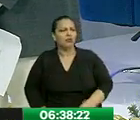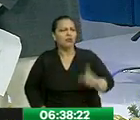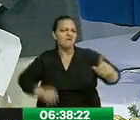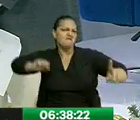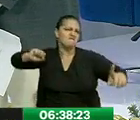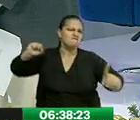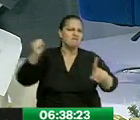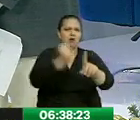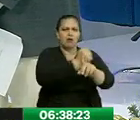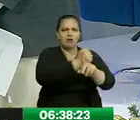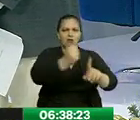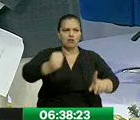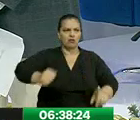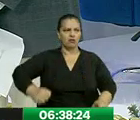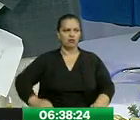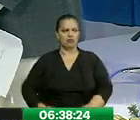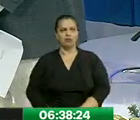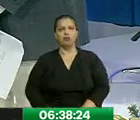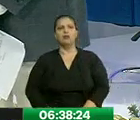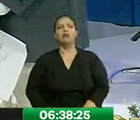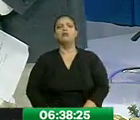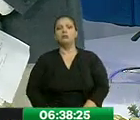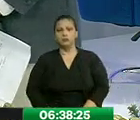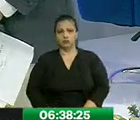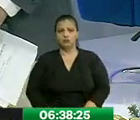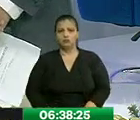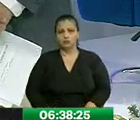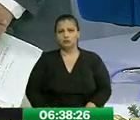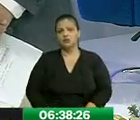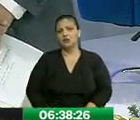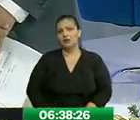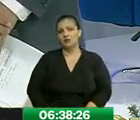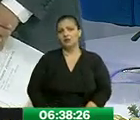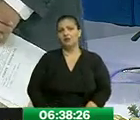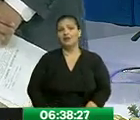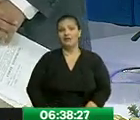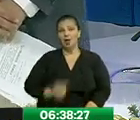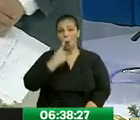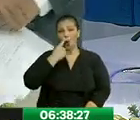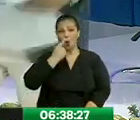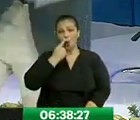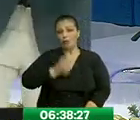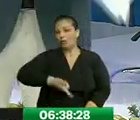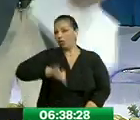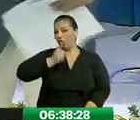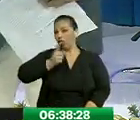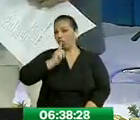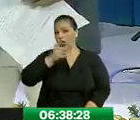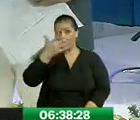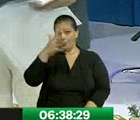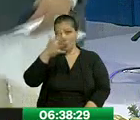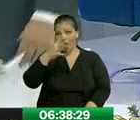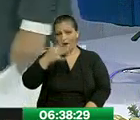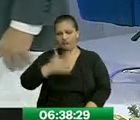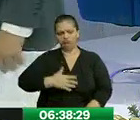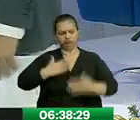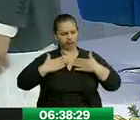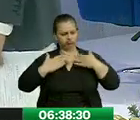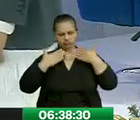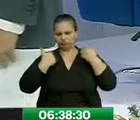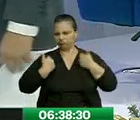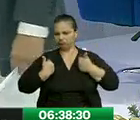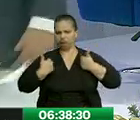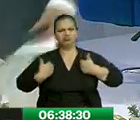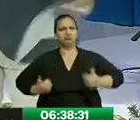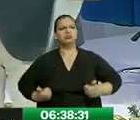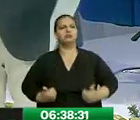diste y yo pensaba mañana. Dame mi plata, vieja. Claro, terrible. Que no, ¡oh! Te parto la trompa, como dicen,